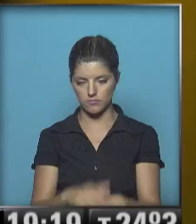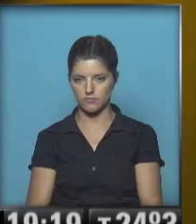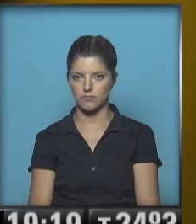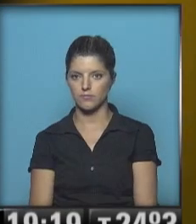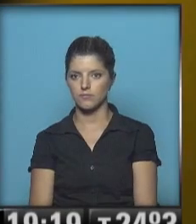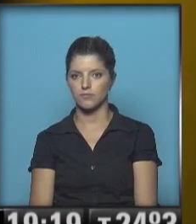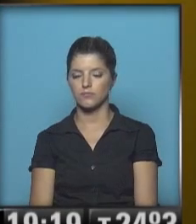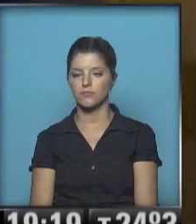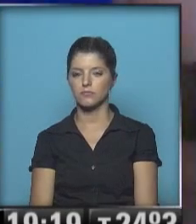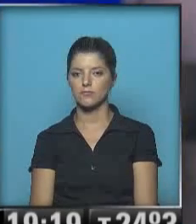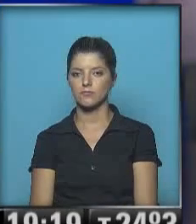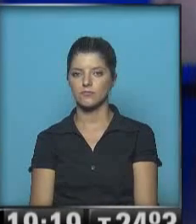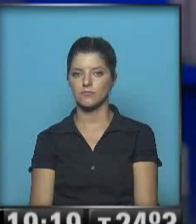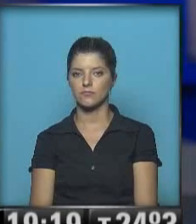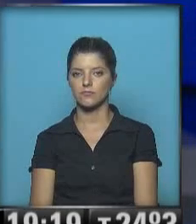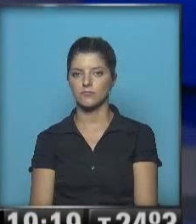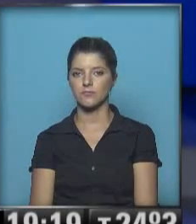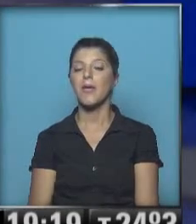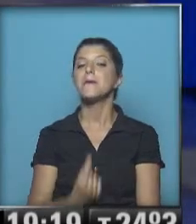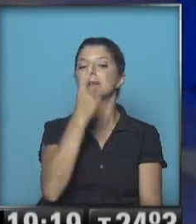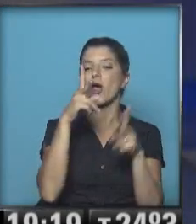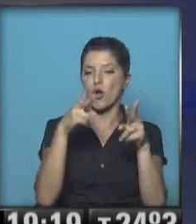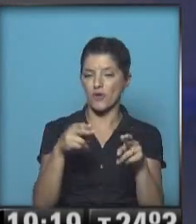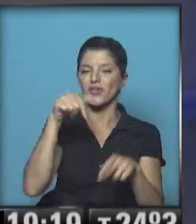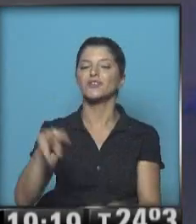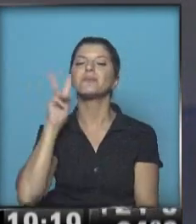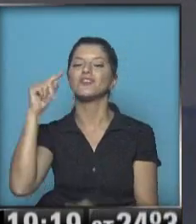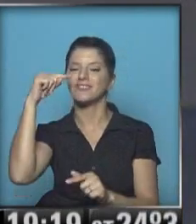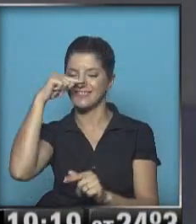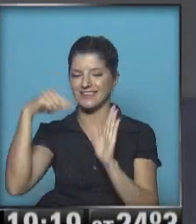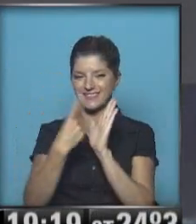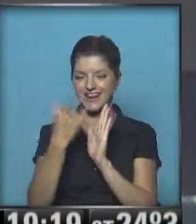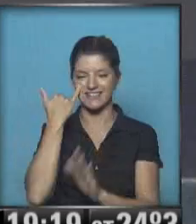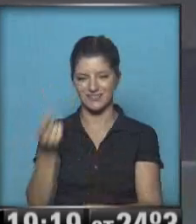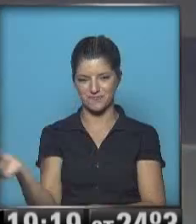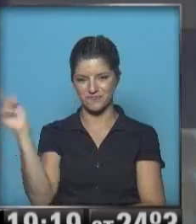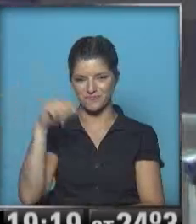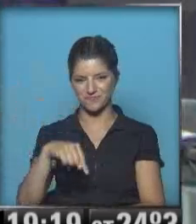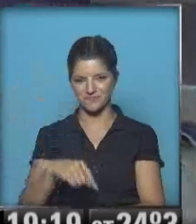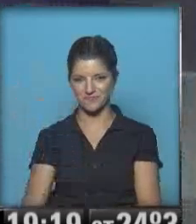Primera pausa, esto es Visión 7 Central, ya volvemos en minutos.